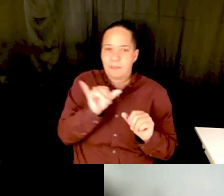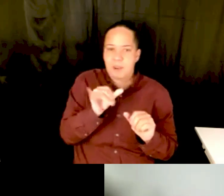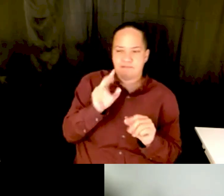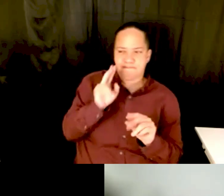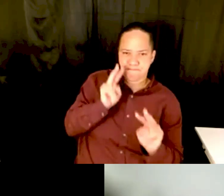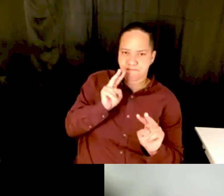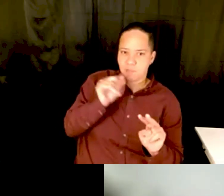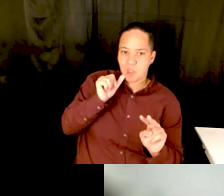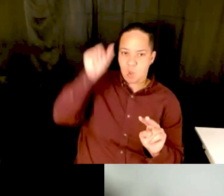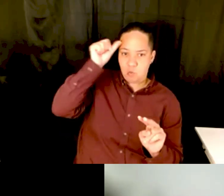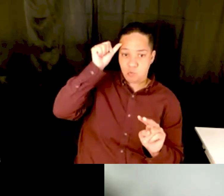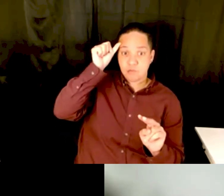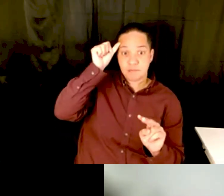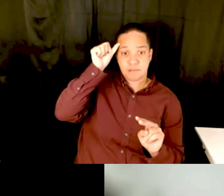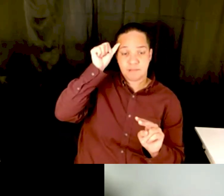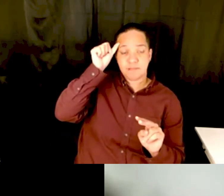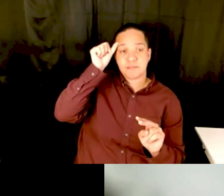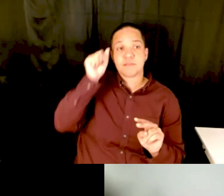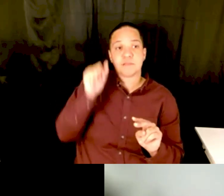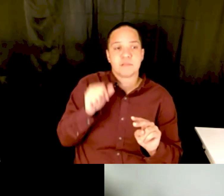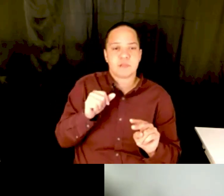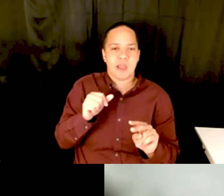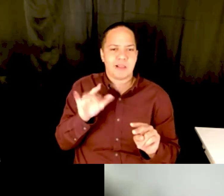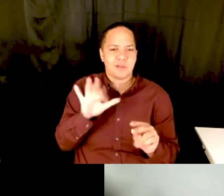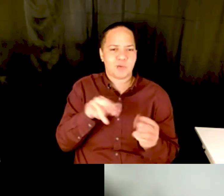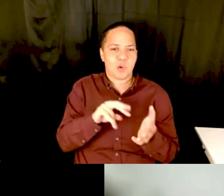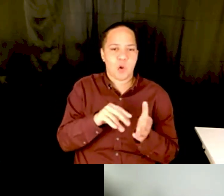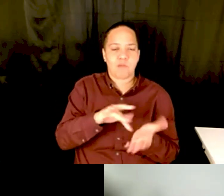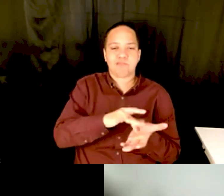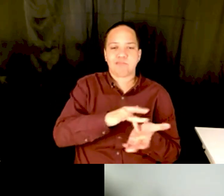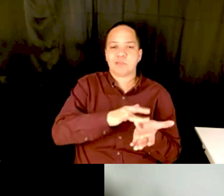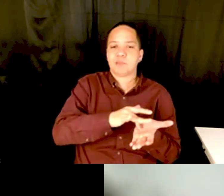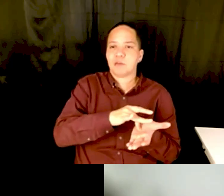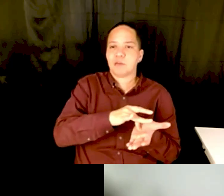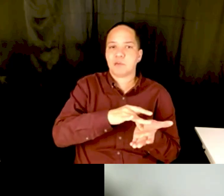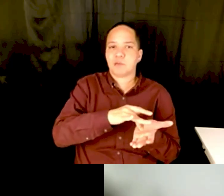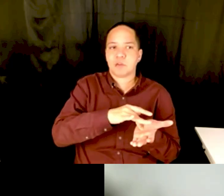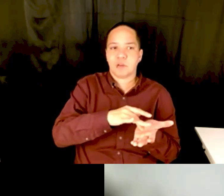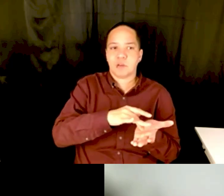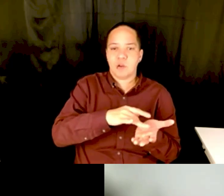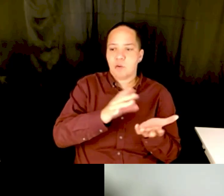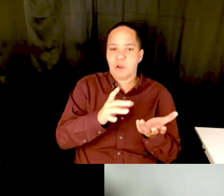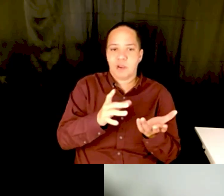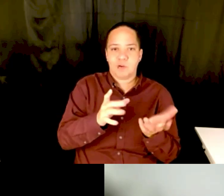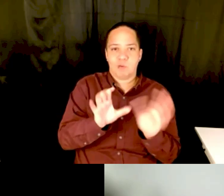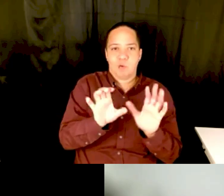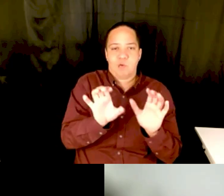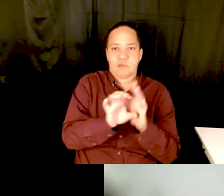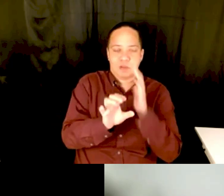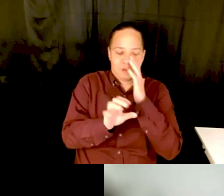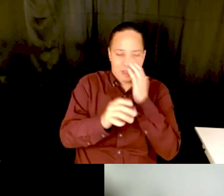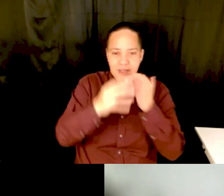esto no es una medicina que yo puedo sacar, una radiografía o algo en la sangre que me